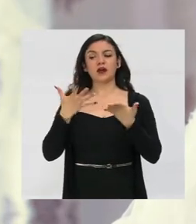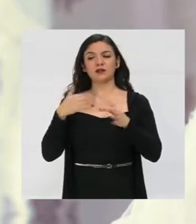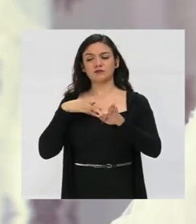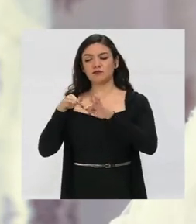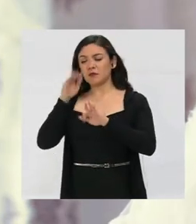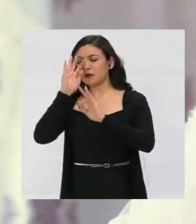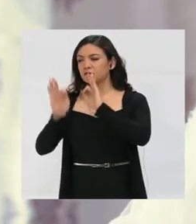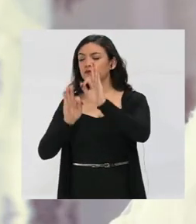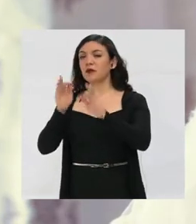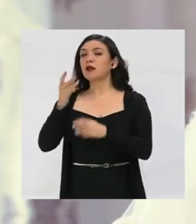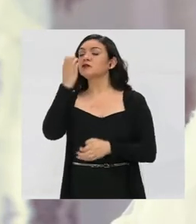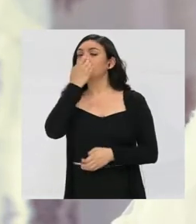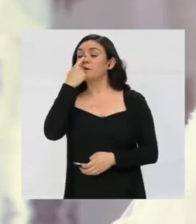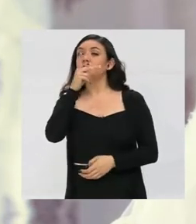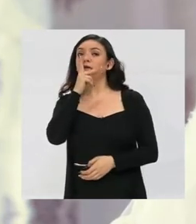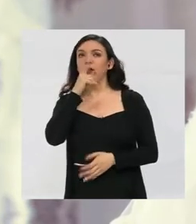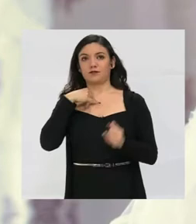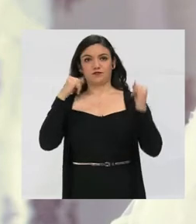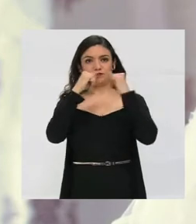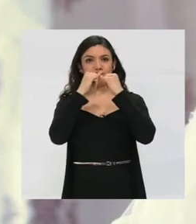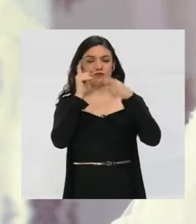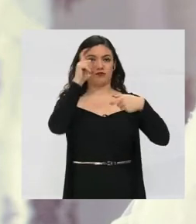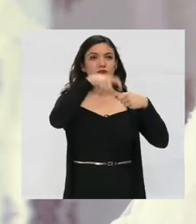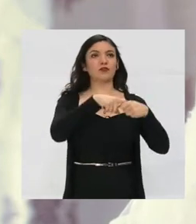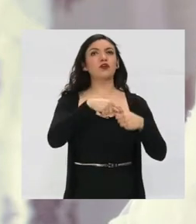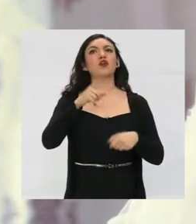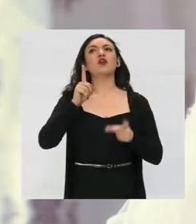2000, en el Instituto de Educación.